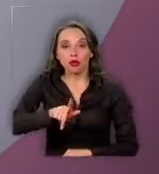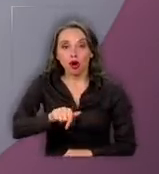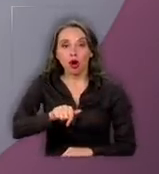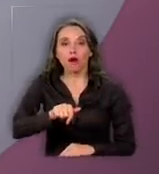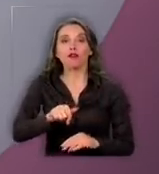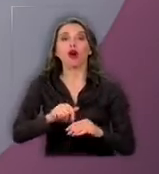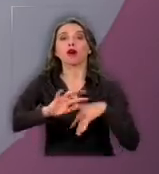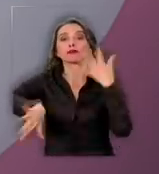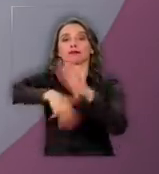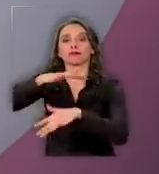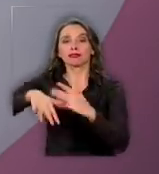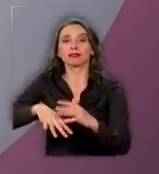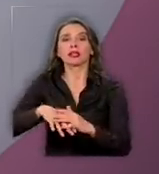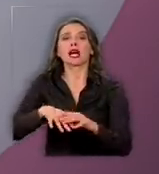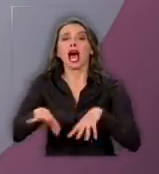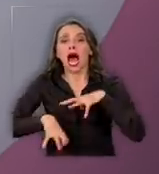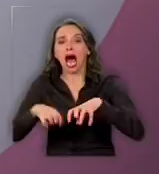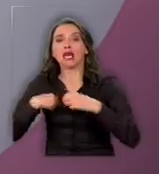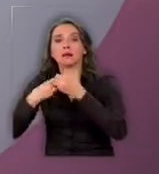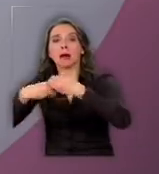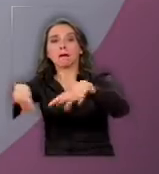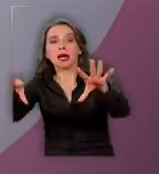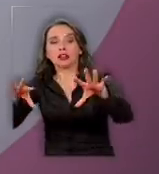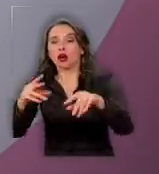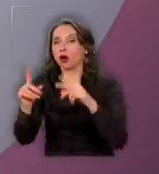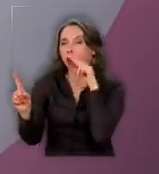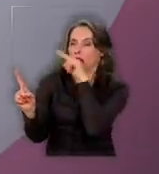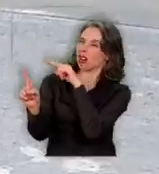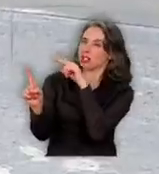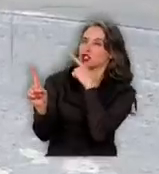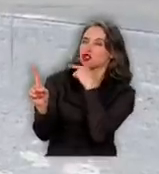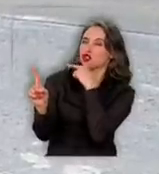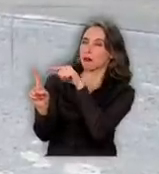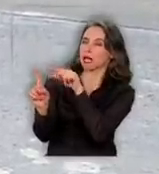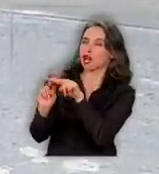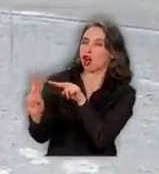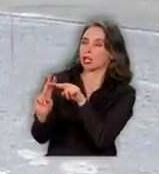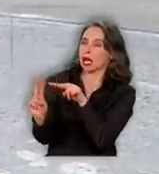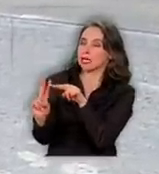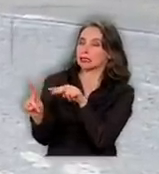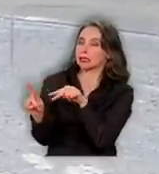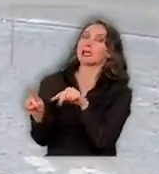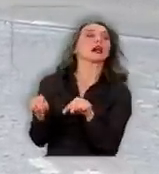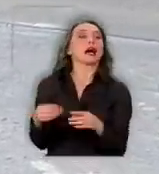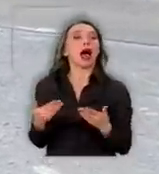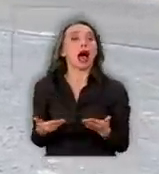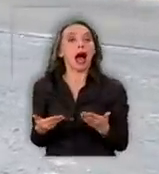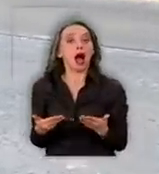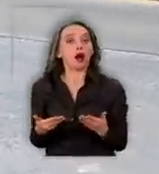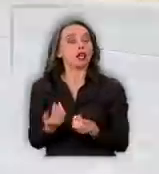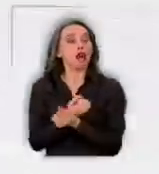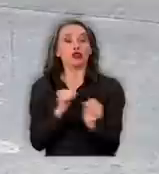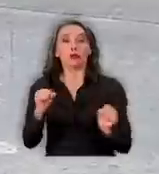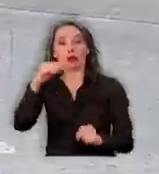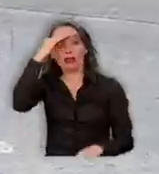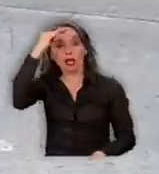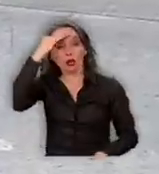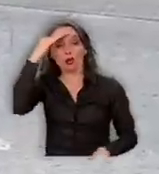de disturbios, pérdida de mascotas y actividades sospechosas. Porque ahora no se puede